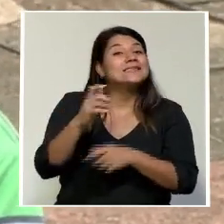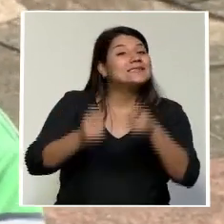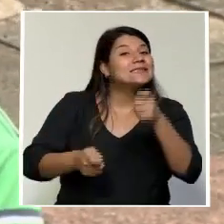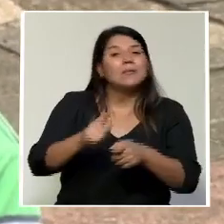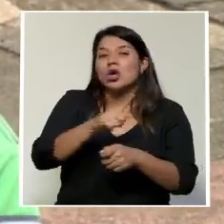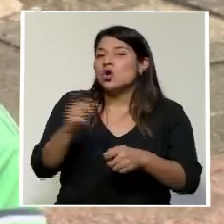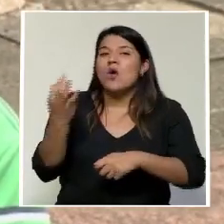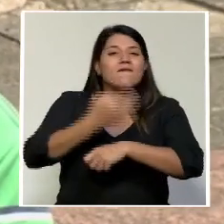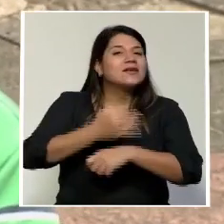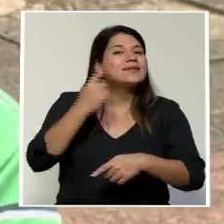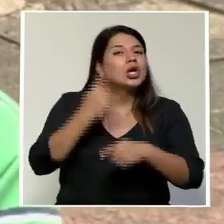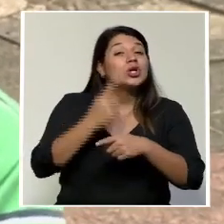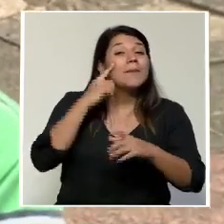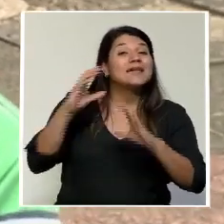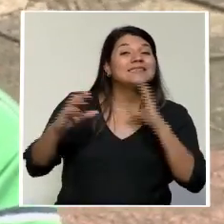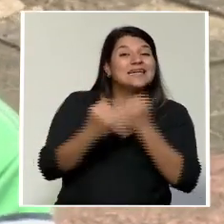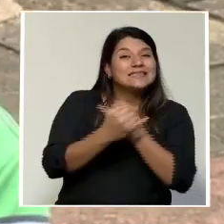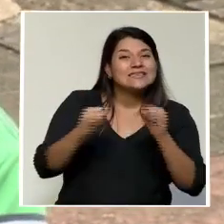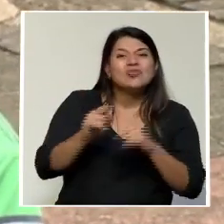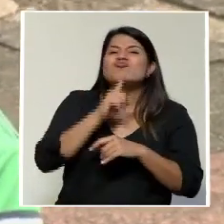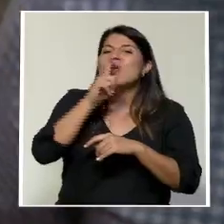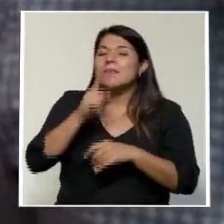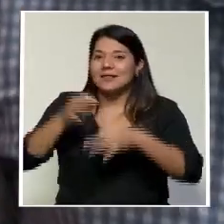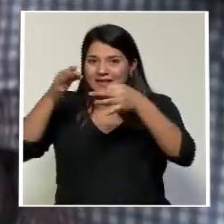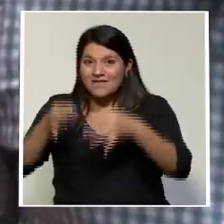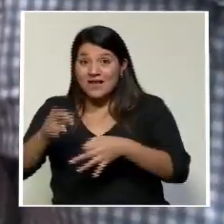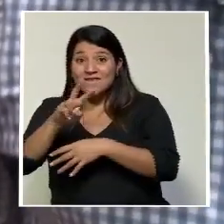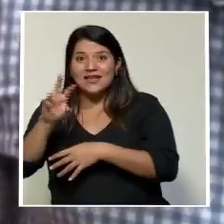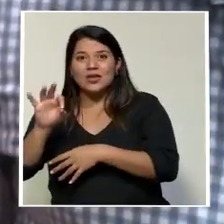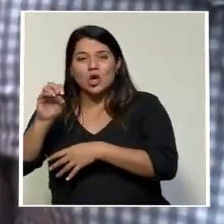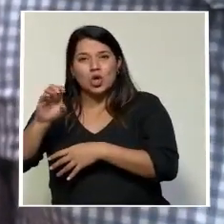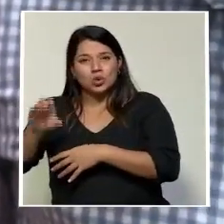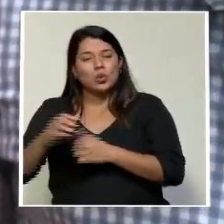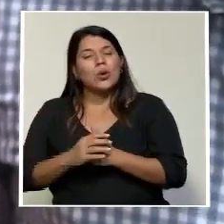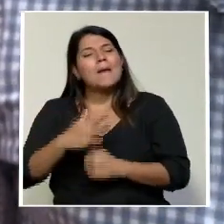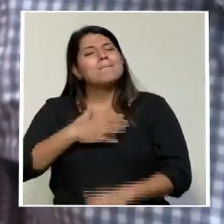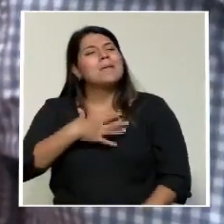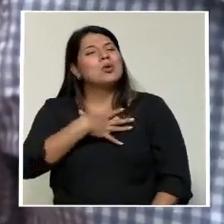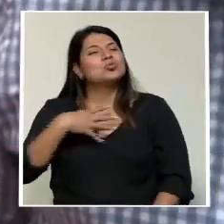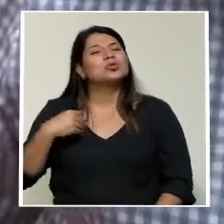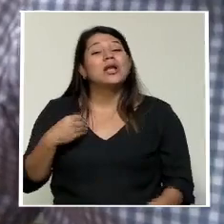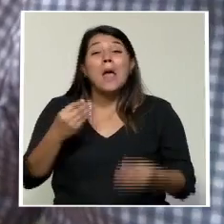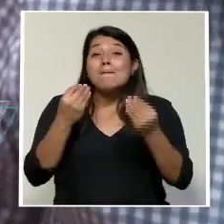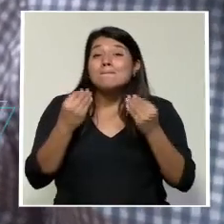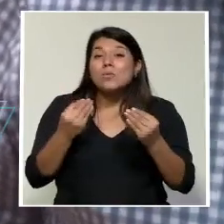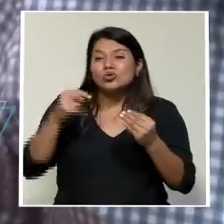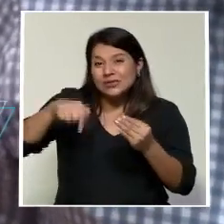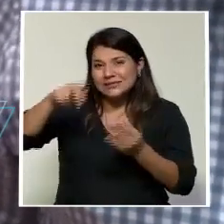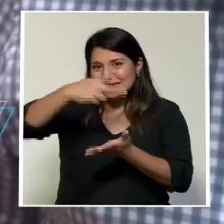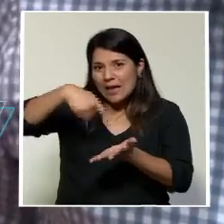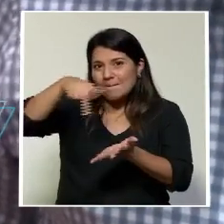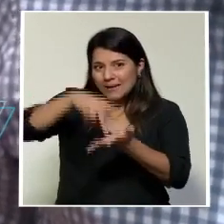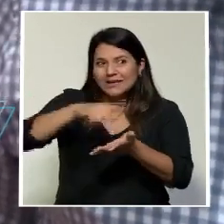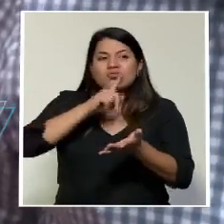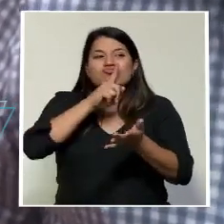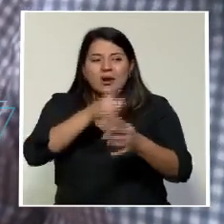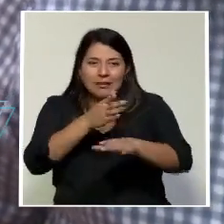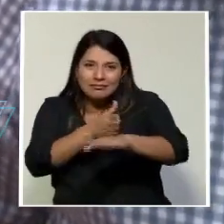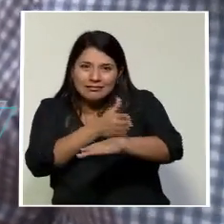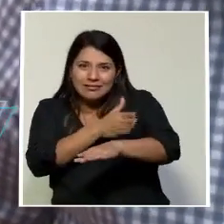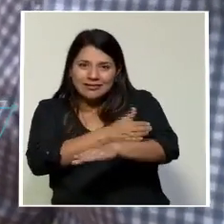adecuada para celebrar la independencia, es el 29 de octubre. Me gustaría muchísimo que esta plaza sea renovada, sobre